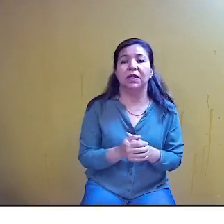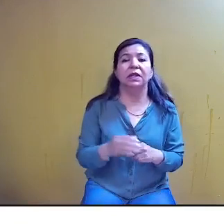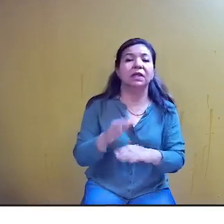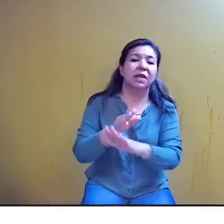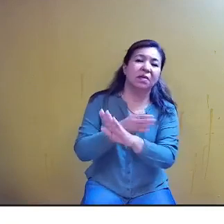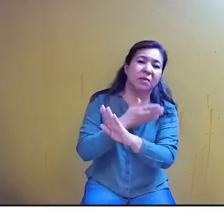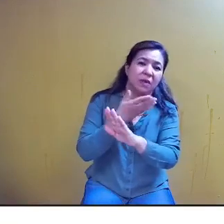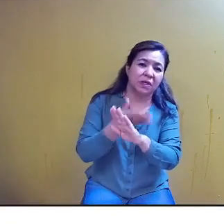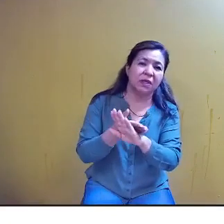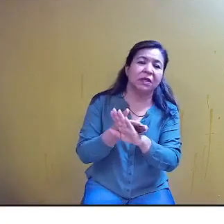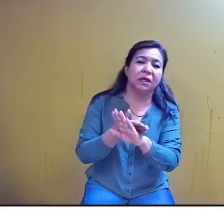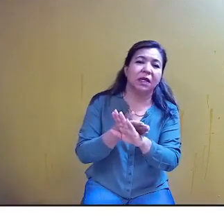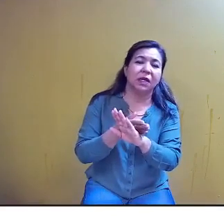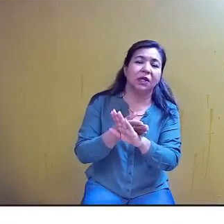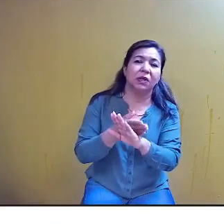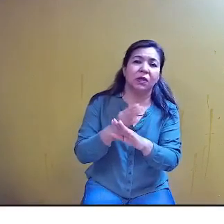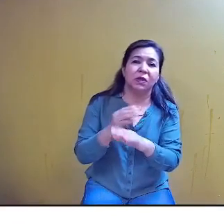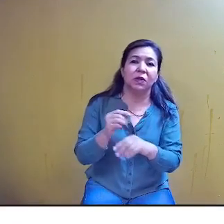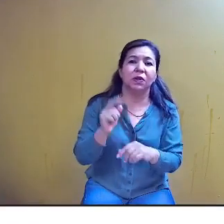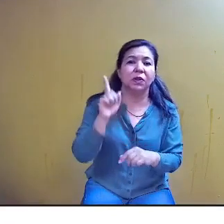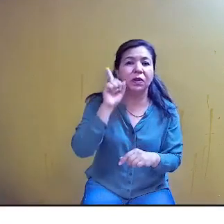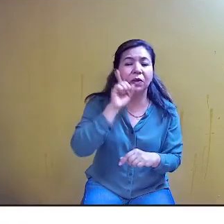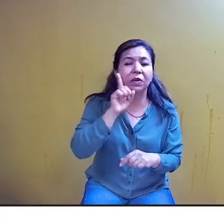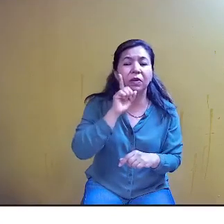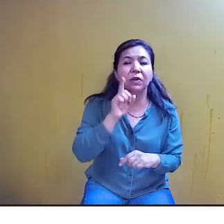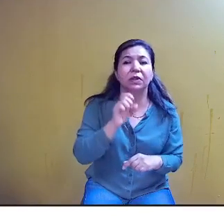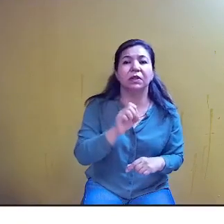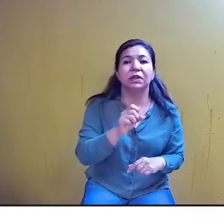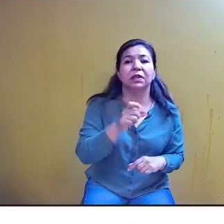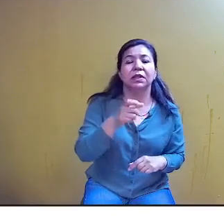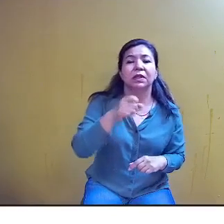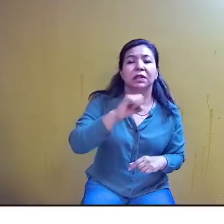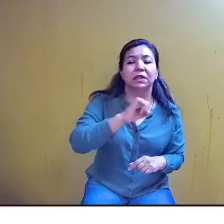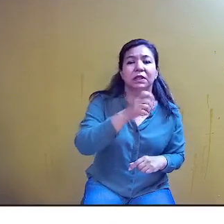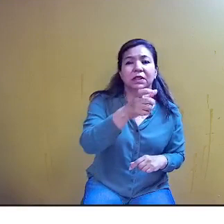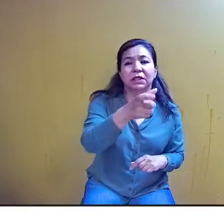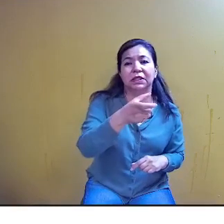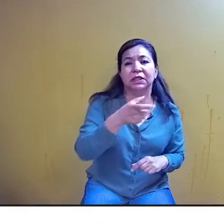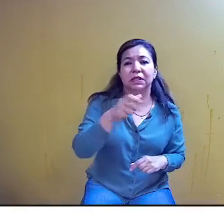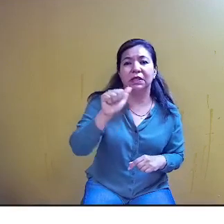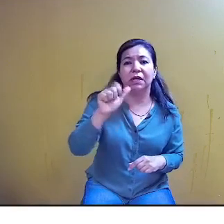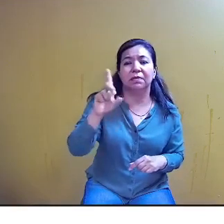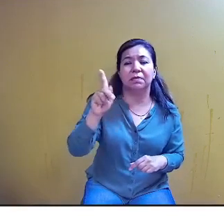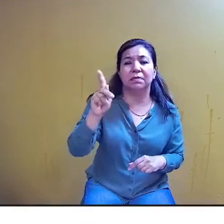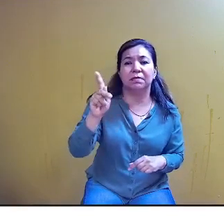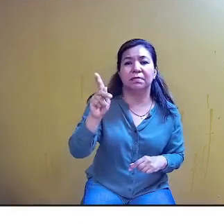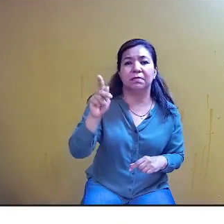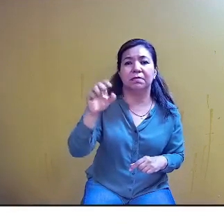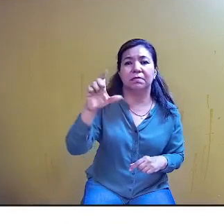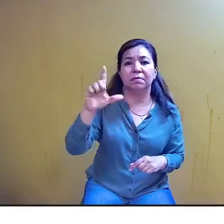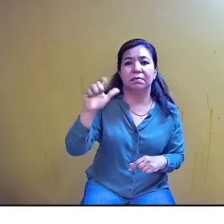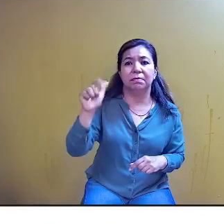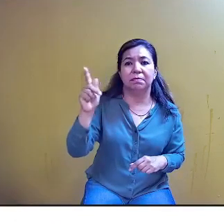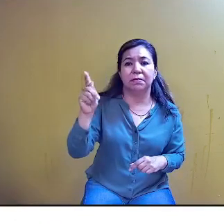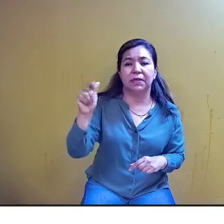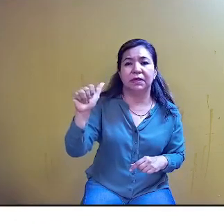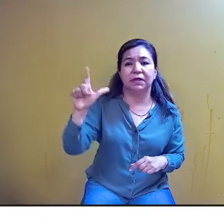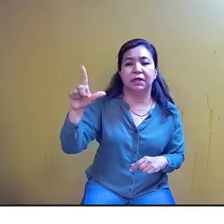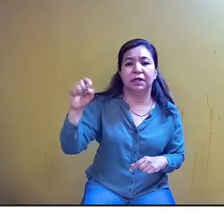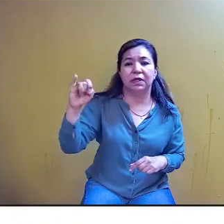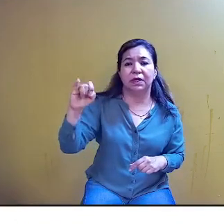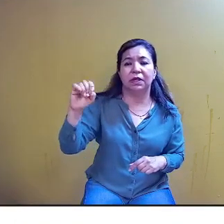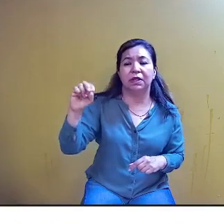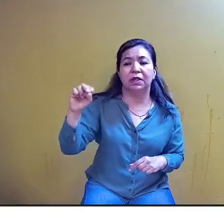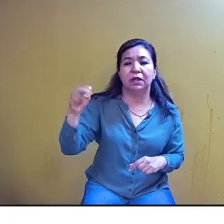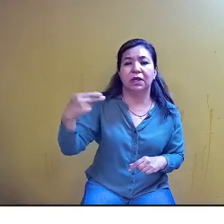de género contra las mujeres en el municipio de Xalpatlagua, Guerrero. Informen sobre las acciones para la pronta recuperación de las instalaciones